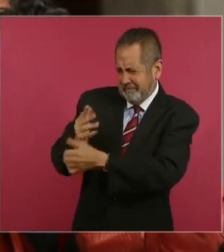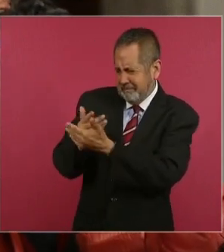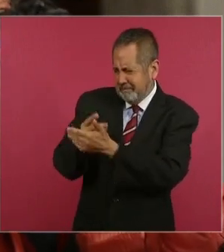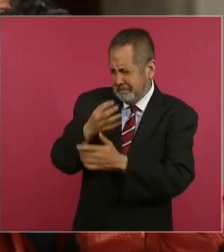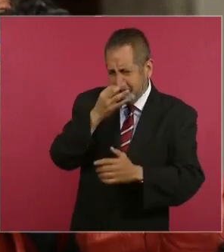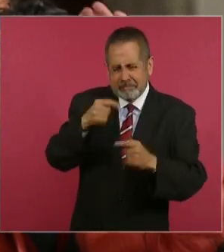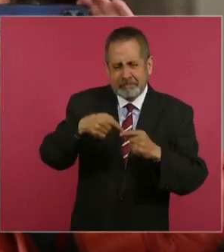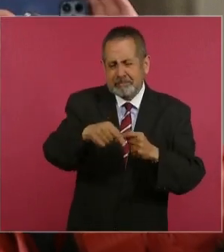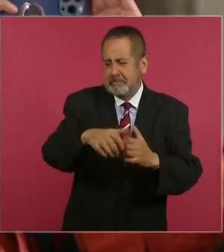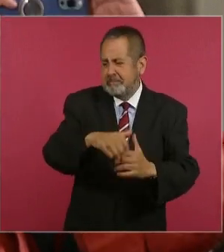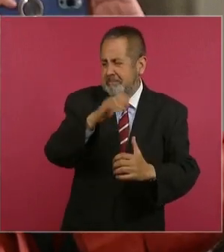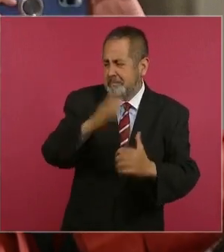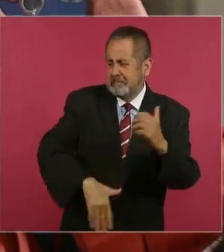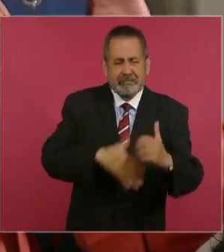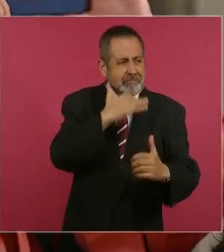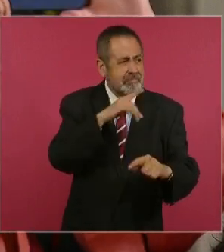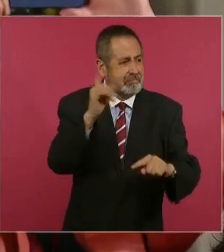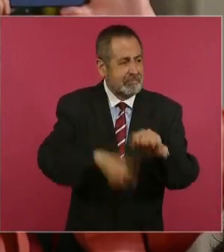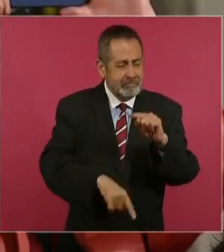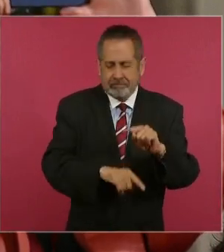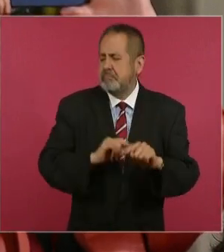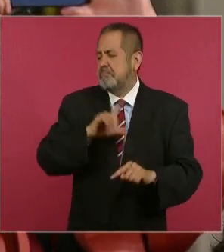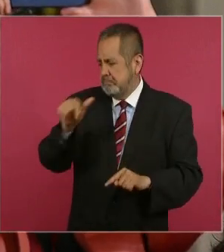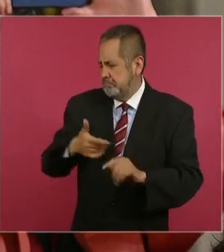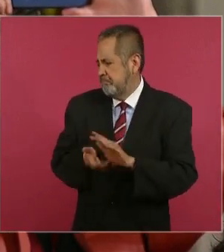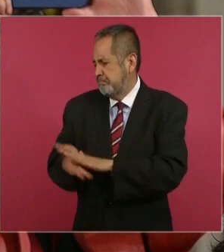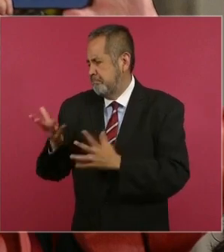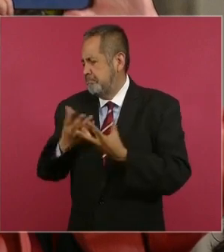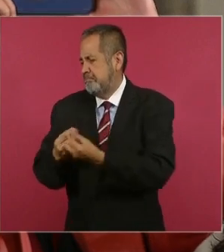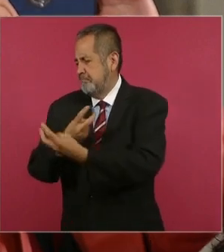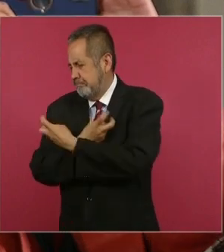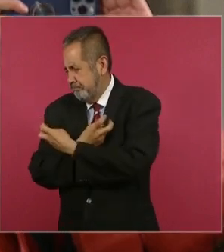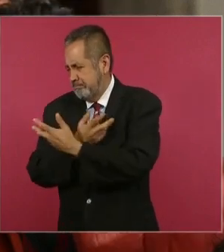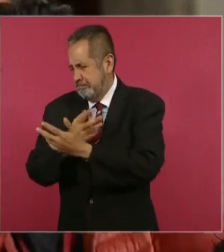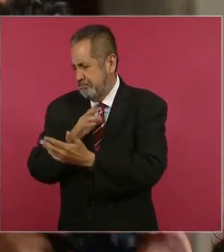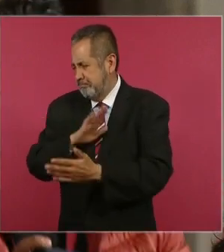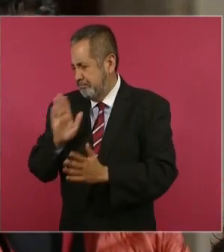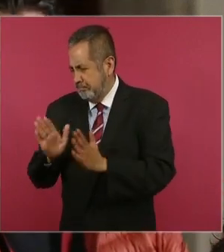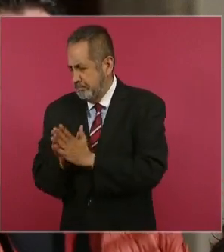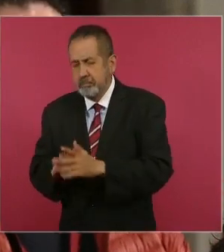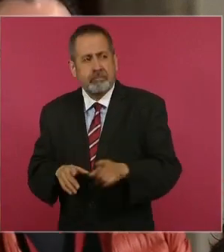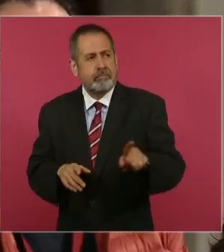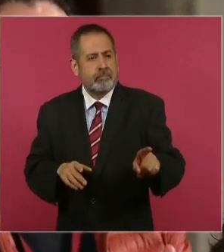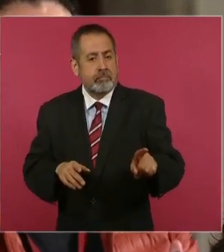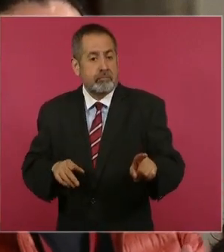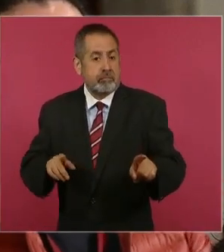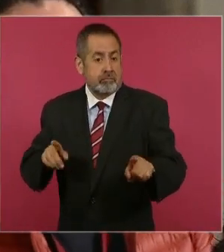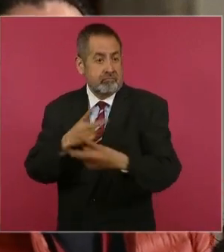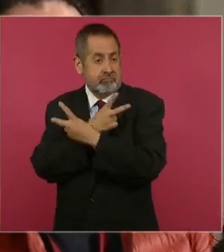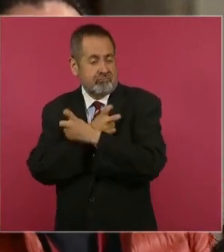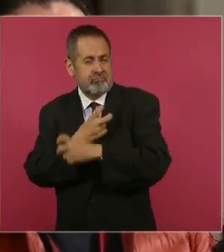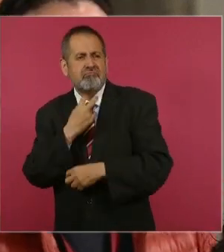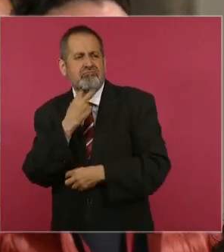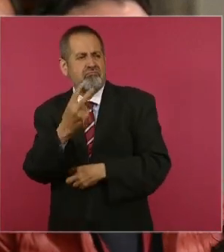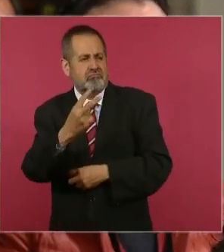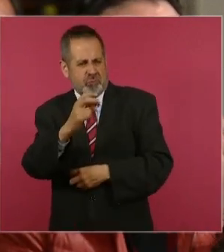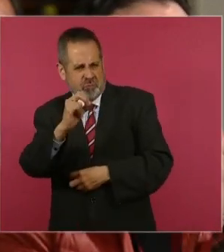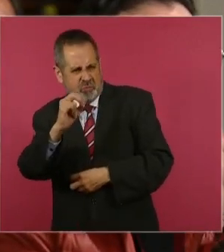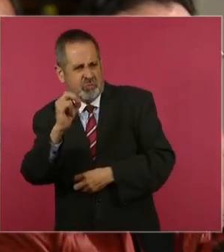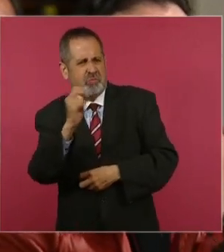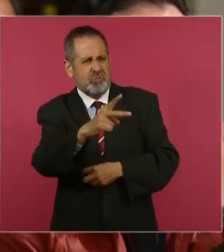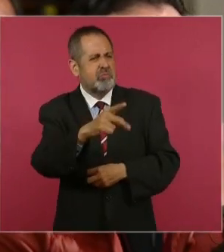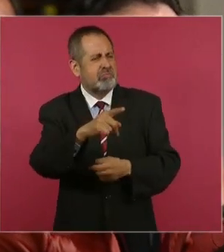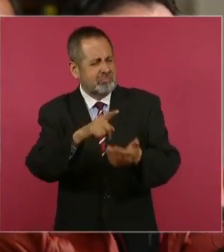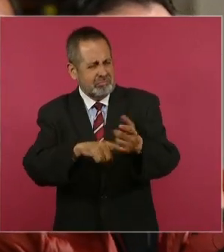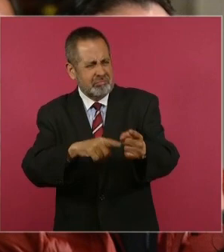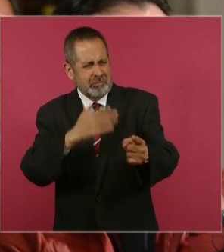acabar con la op la flaca le respondió con voz omnipotente Okay